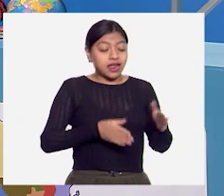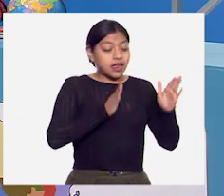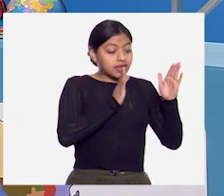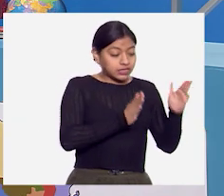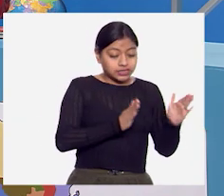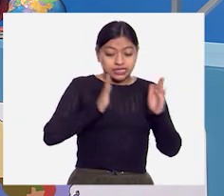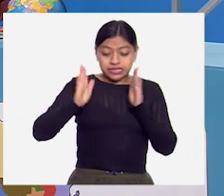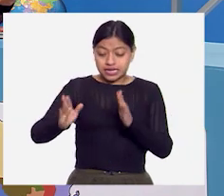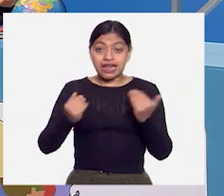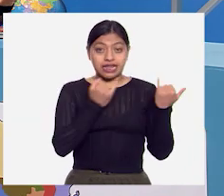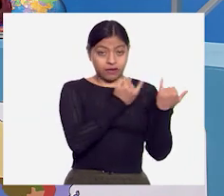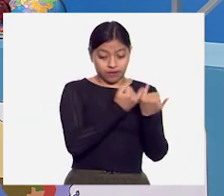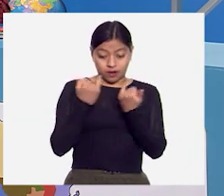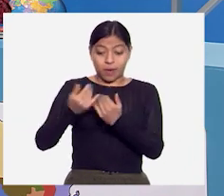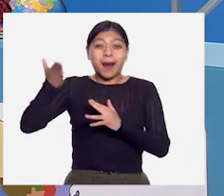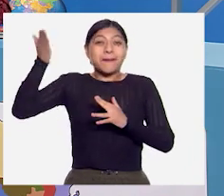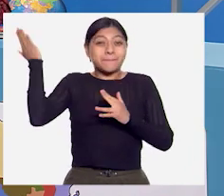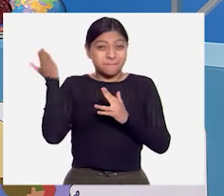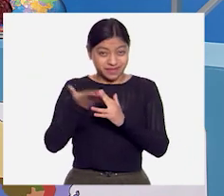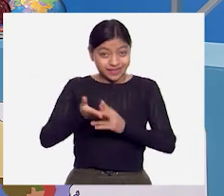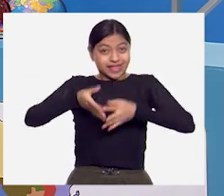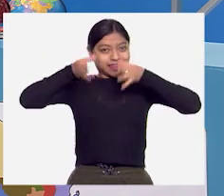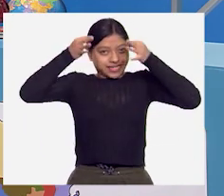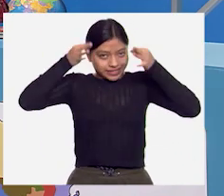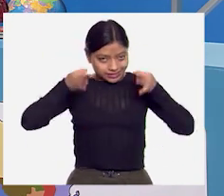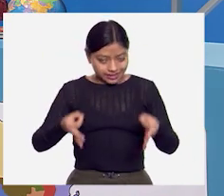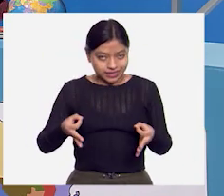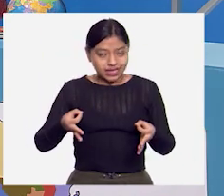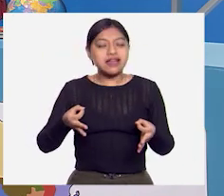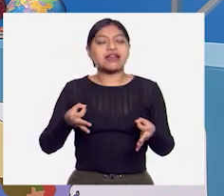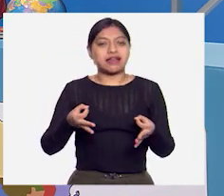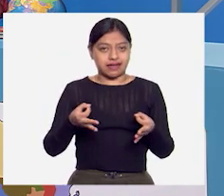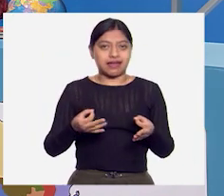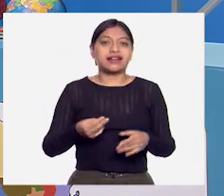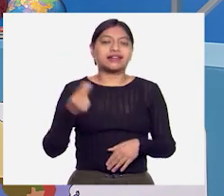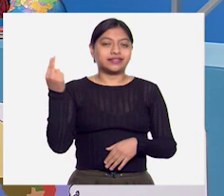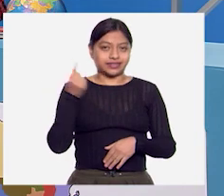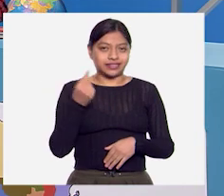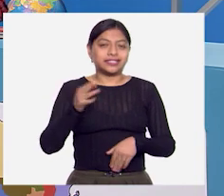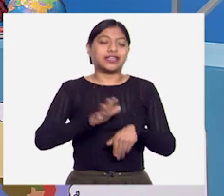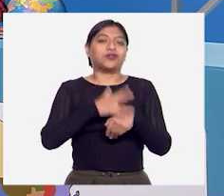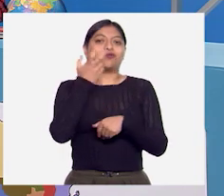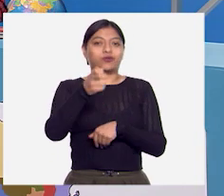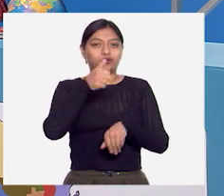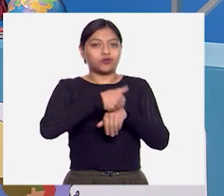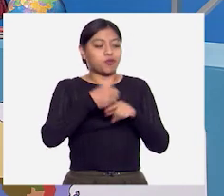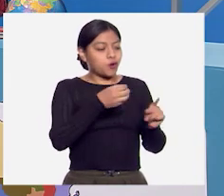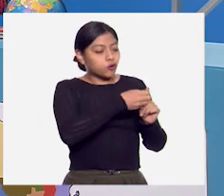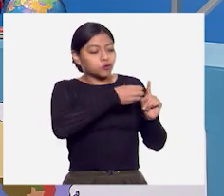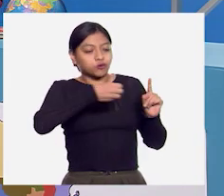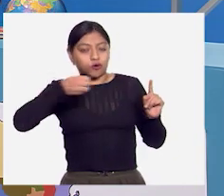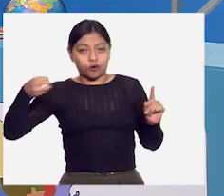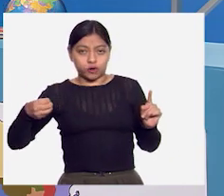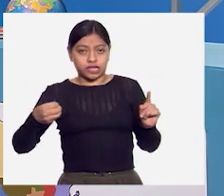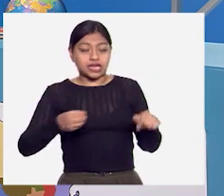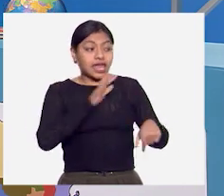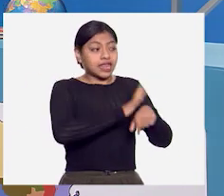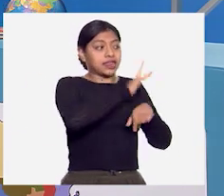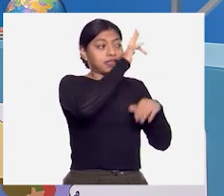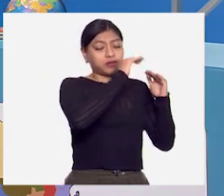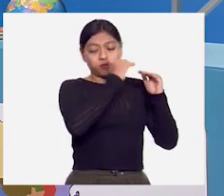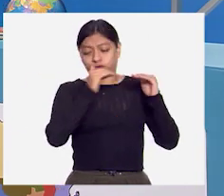datos, por lo cual requerimos que los valores de los datos estén ordenados, ya sea de mayor a